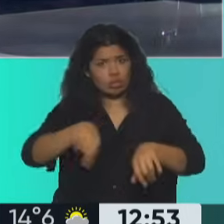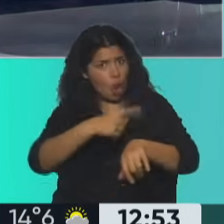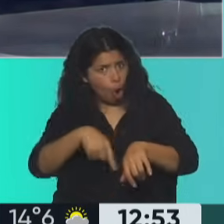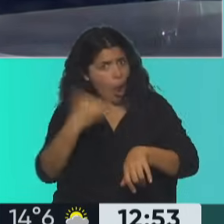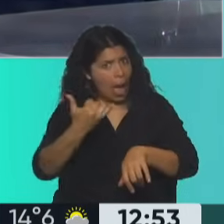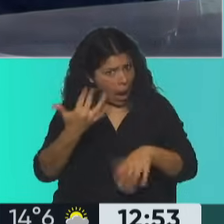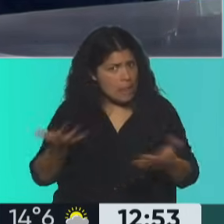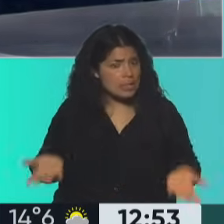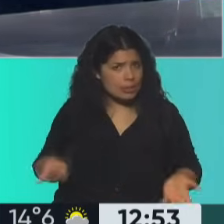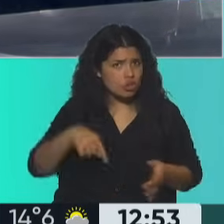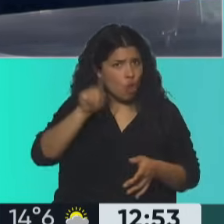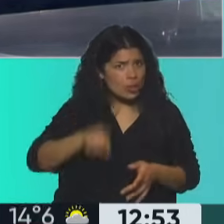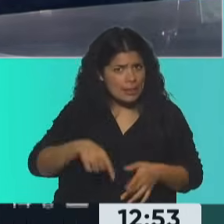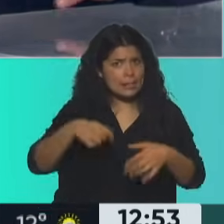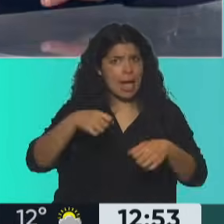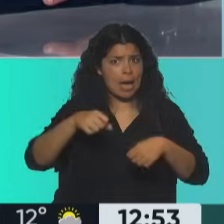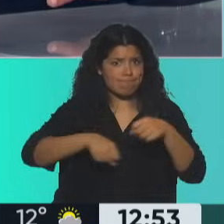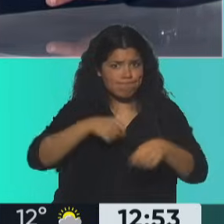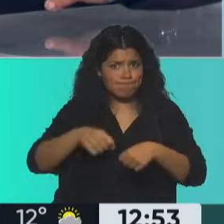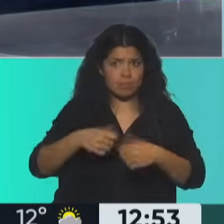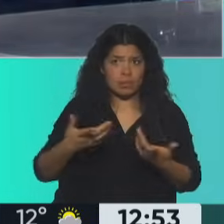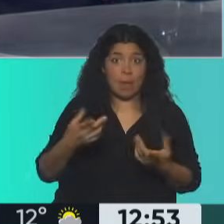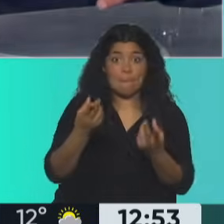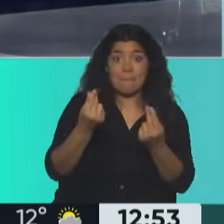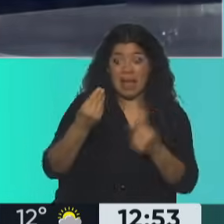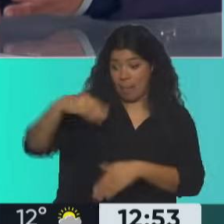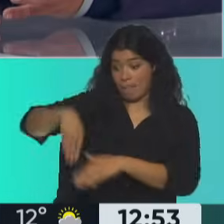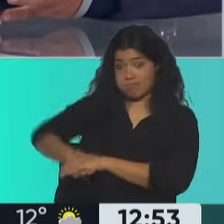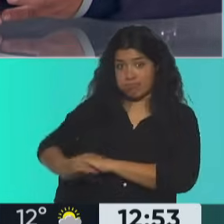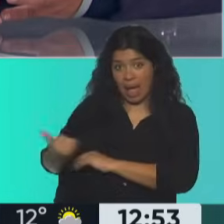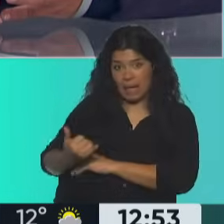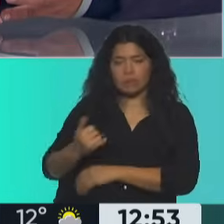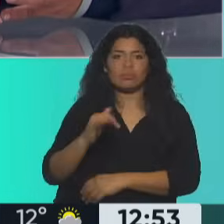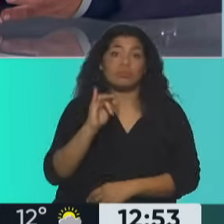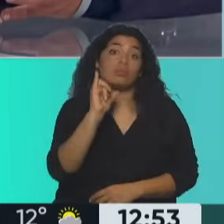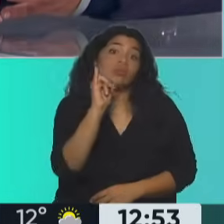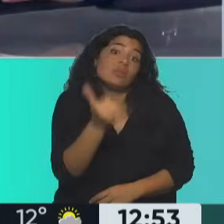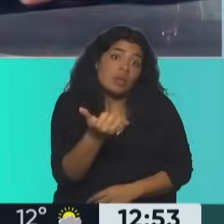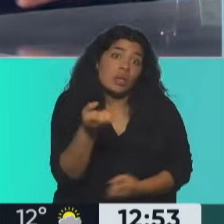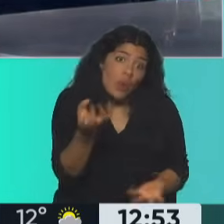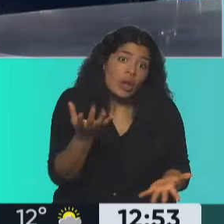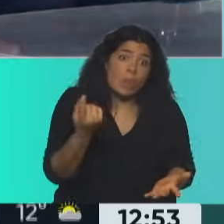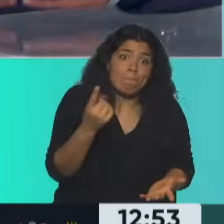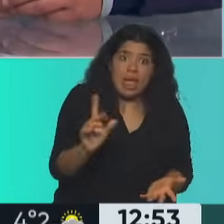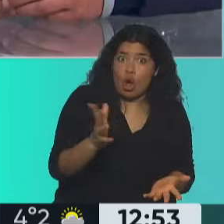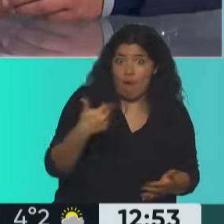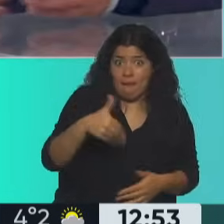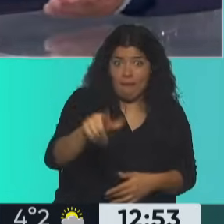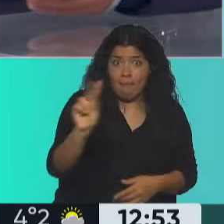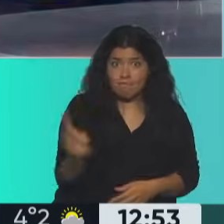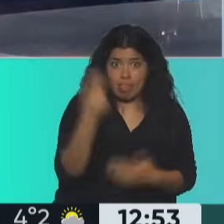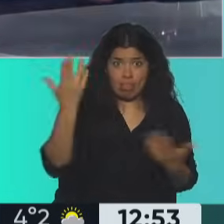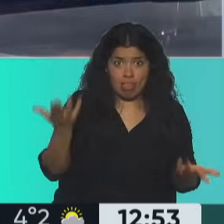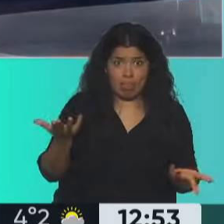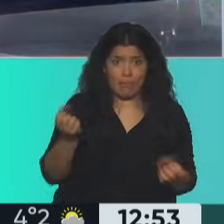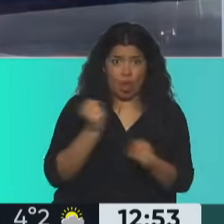destajo no entonces bueno yo tengo plata en el bolsillo sí campeón Pero te vas a matar este tenemos muchas quejas por ejemplo de la gente